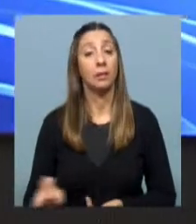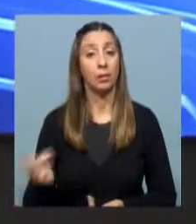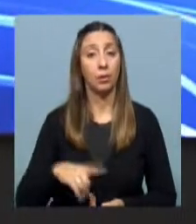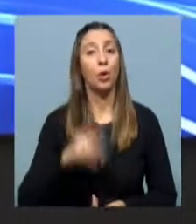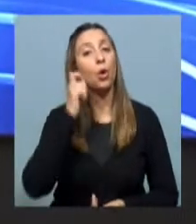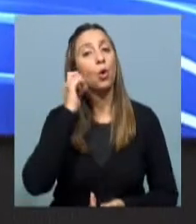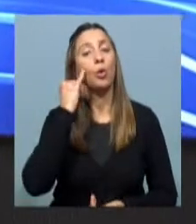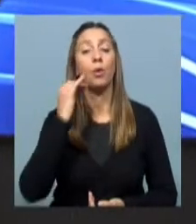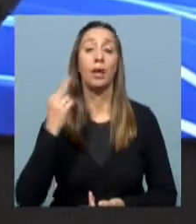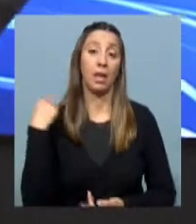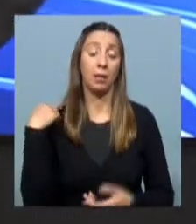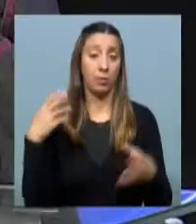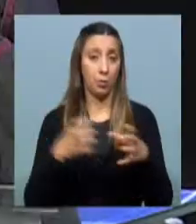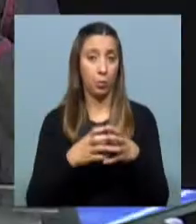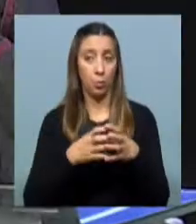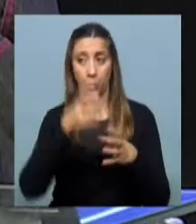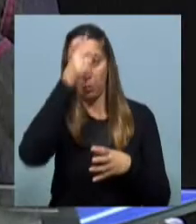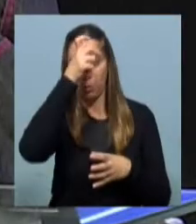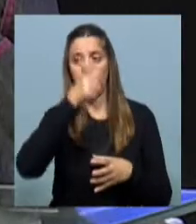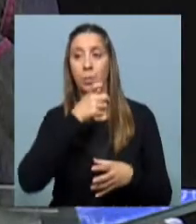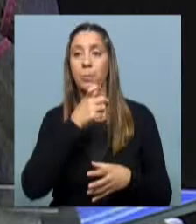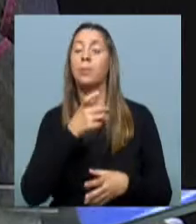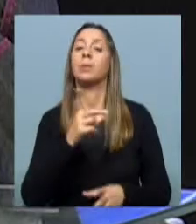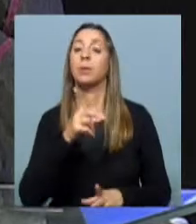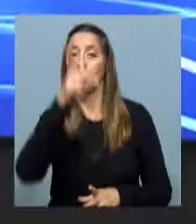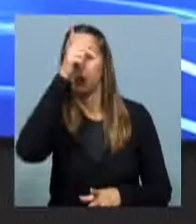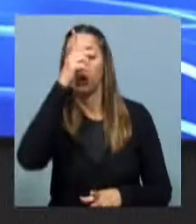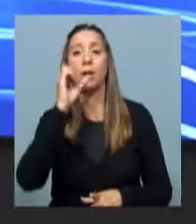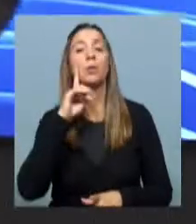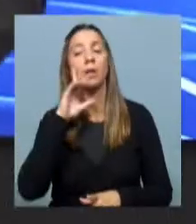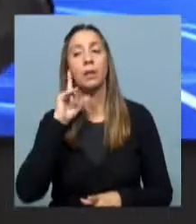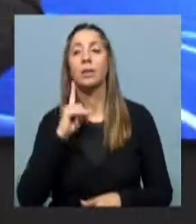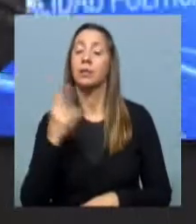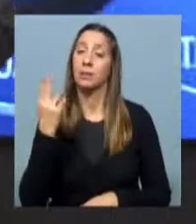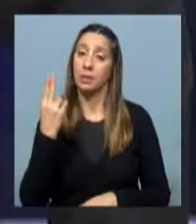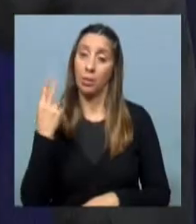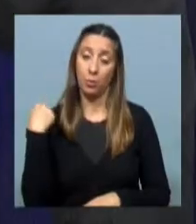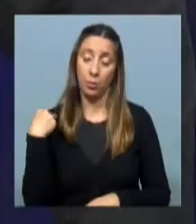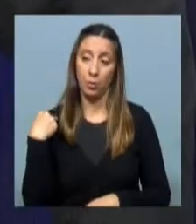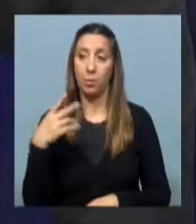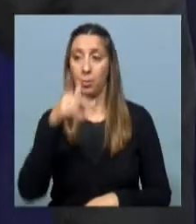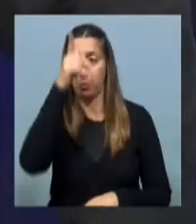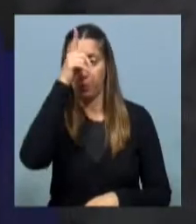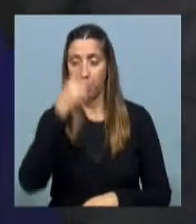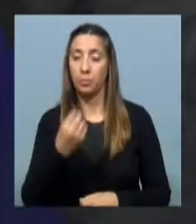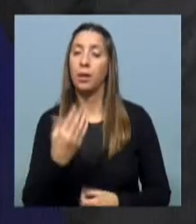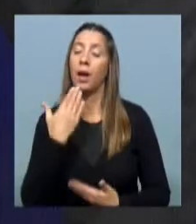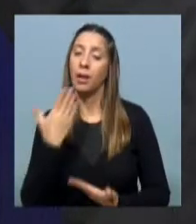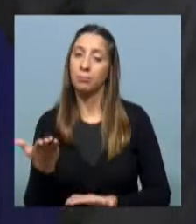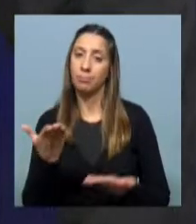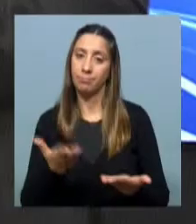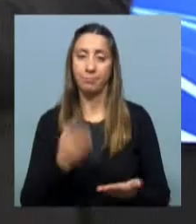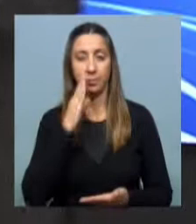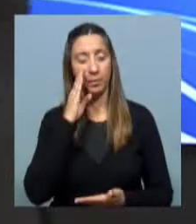Rafael Godoy, que es el jefe de la División Bomberos de la Policía, y a Claudio Latini, que es el subjefe de la Policía de la Provincia de San Luis. Muchas gracias por estar con nosotros.